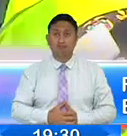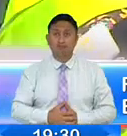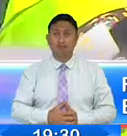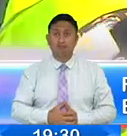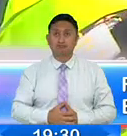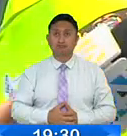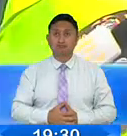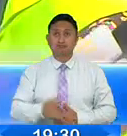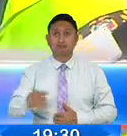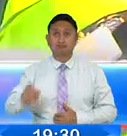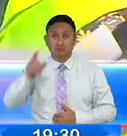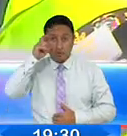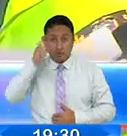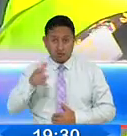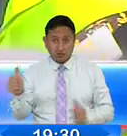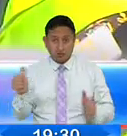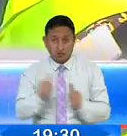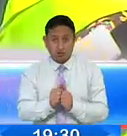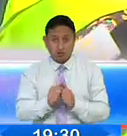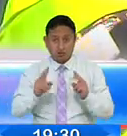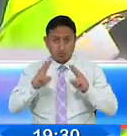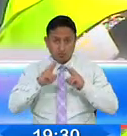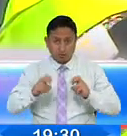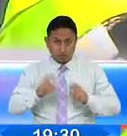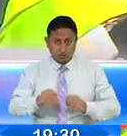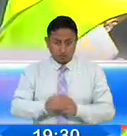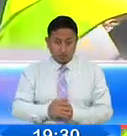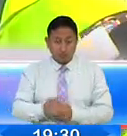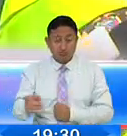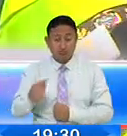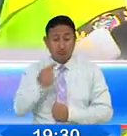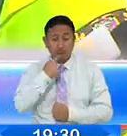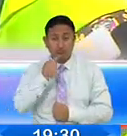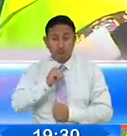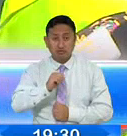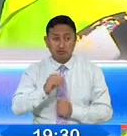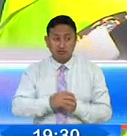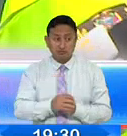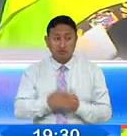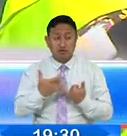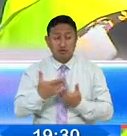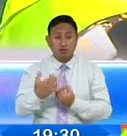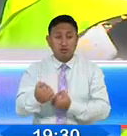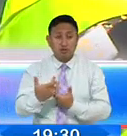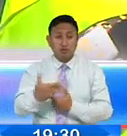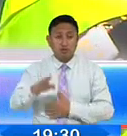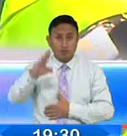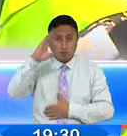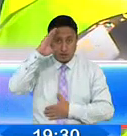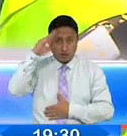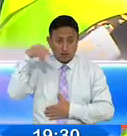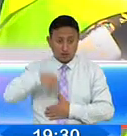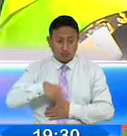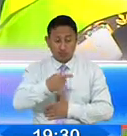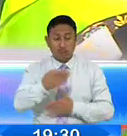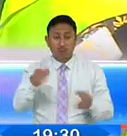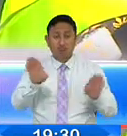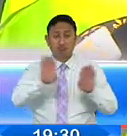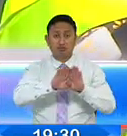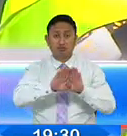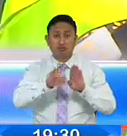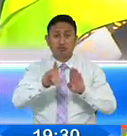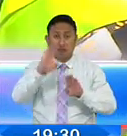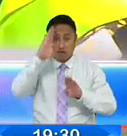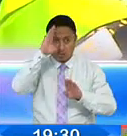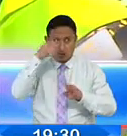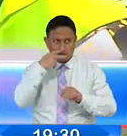señor fiscal que acompañó estas diligencias, él ha manifestado de que tenía información que el guardia le había dicho que ya estaba cerrado, y claro, la policía constató